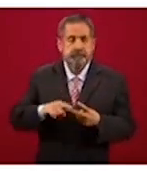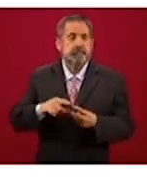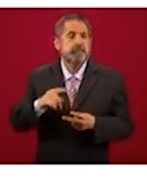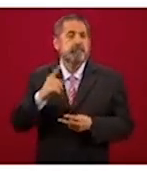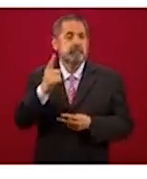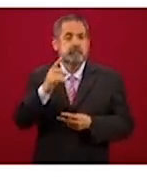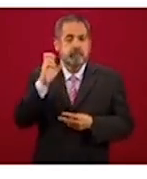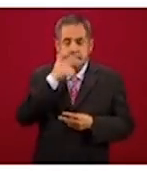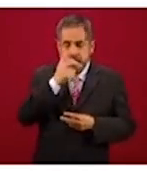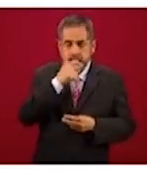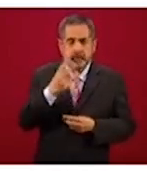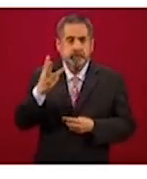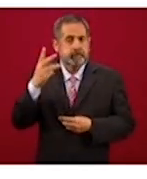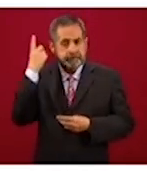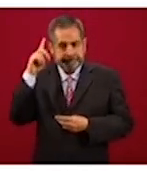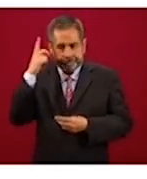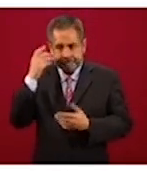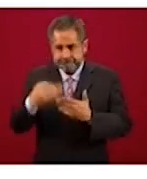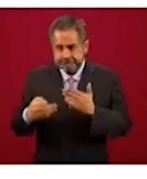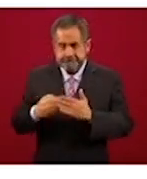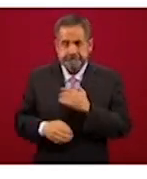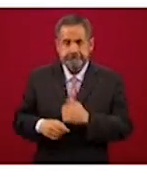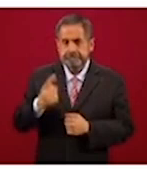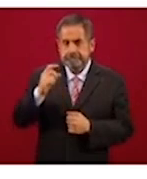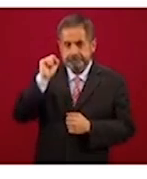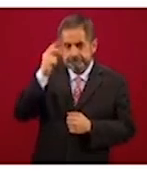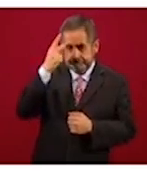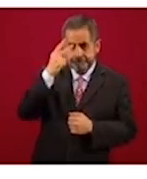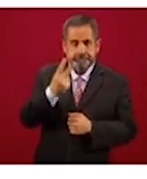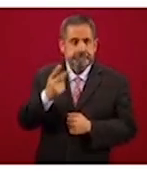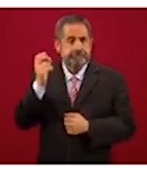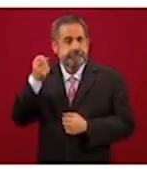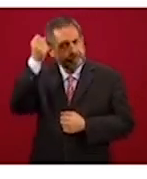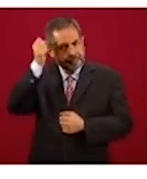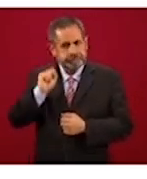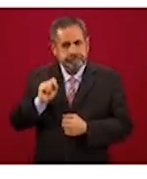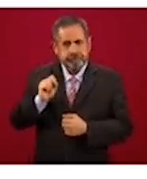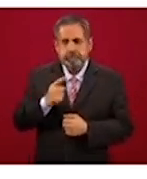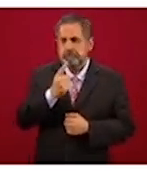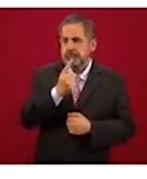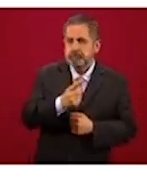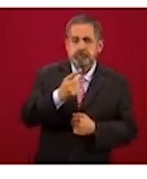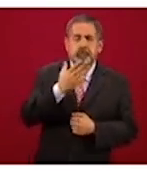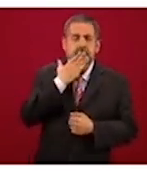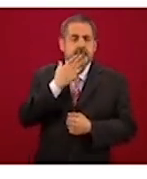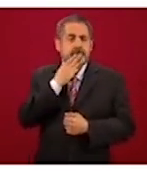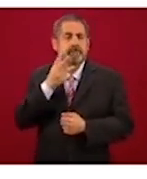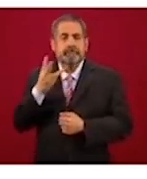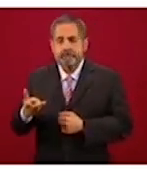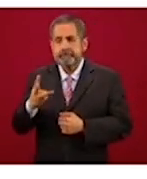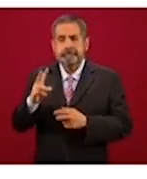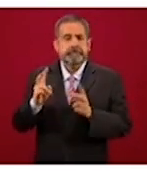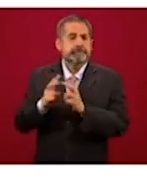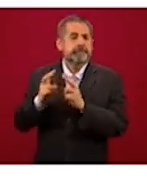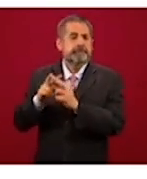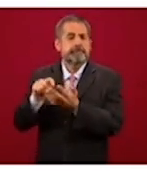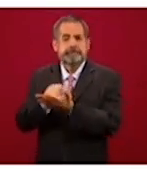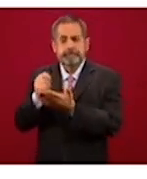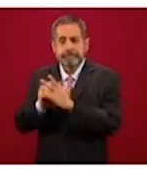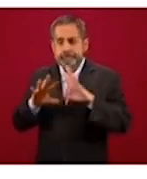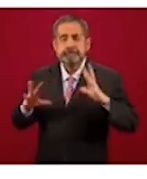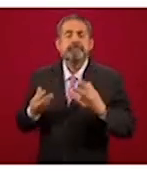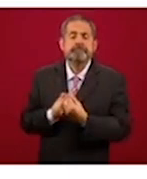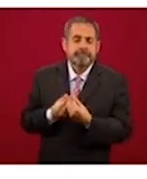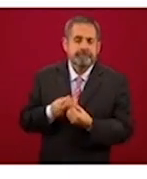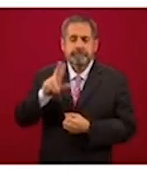durango 1 en san luís potosí dos en sinaloa uno en sonora y tres en tamaulipas para completar los 81